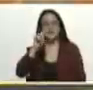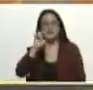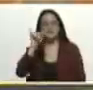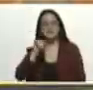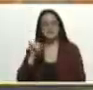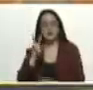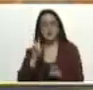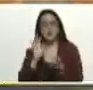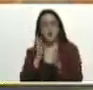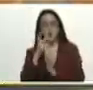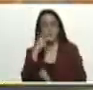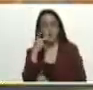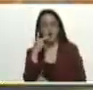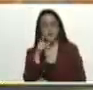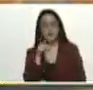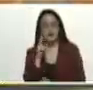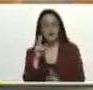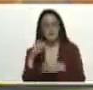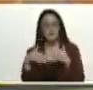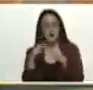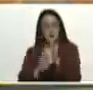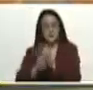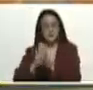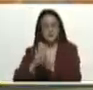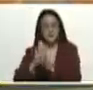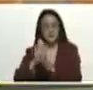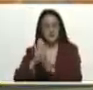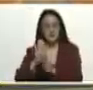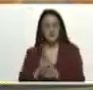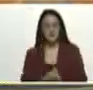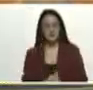BRICS como elemento de avanzada